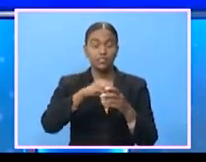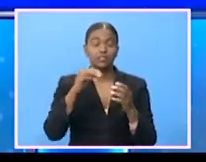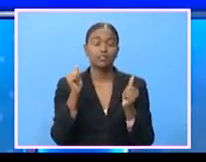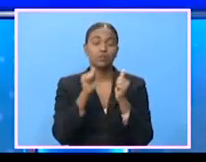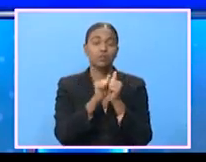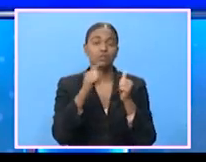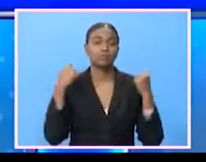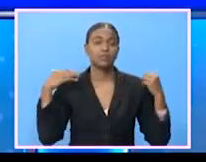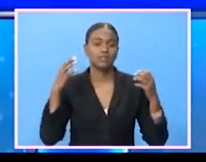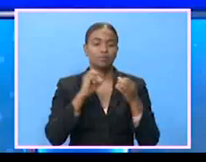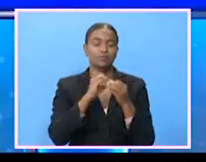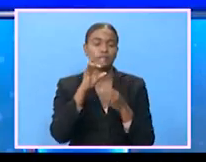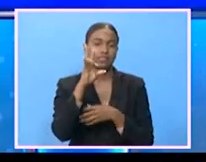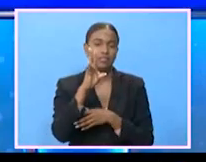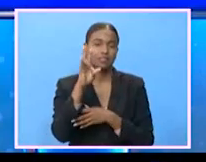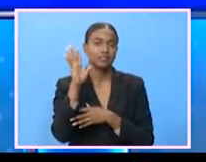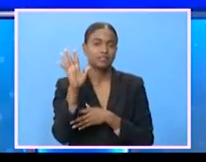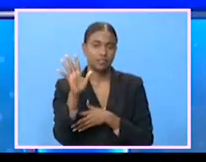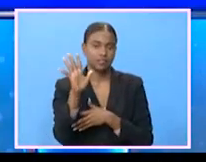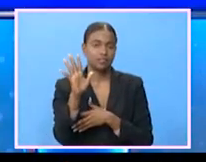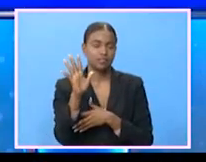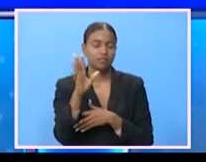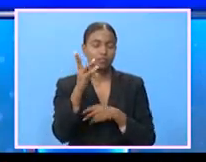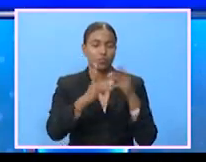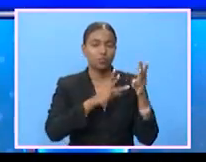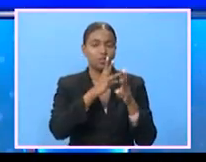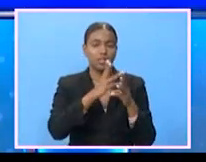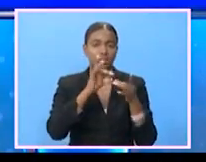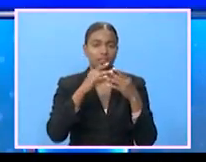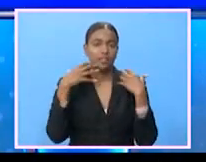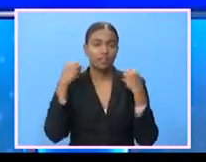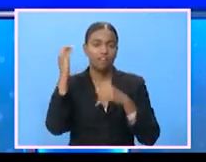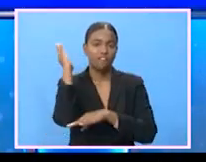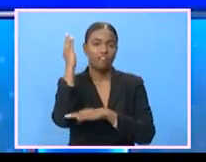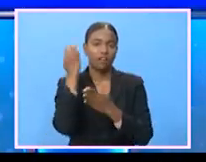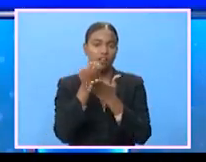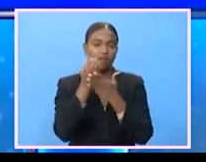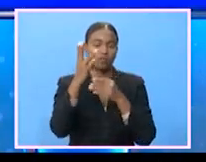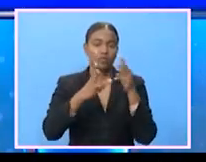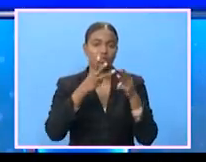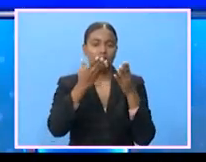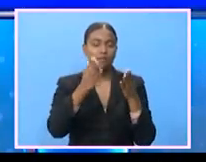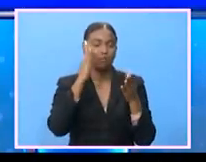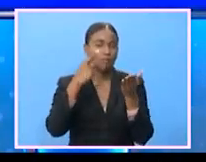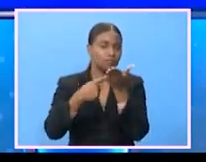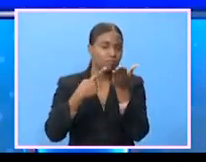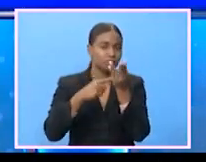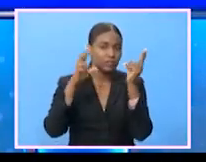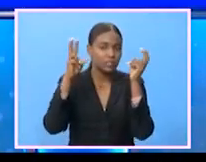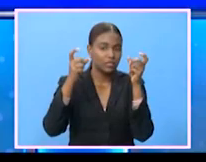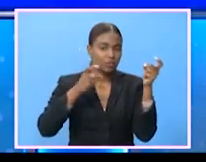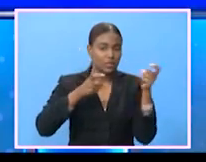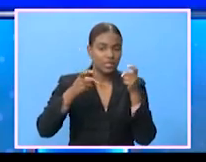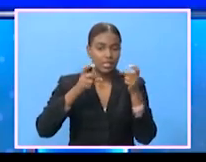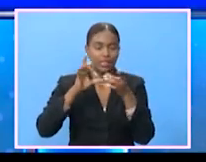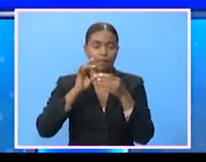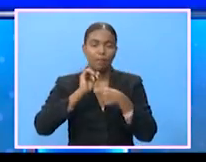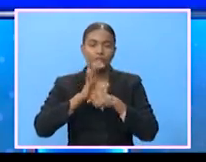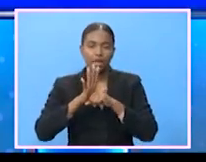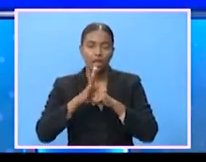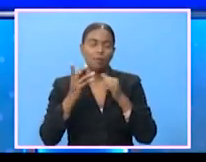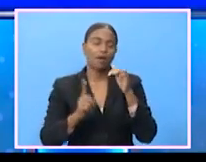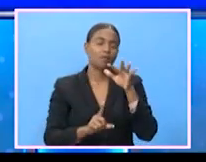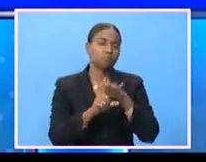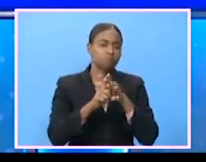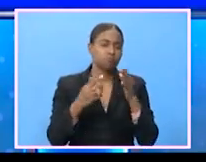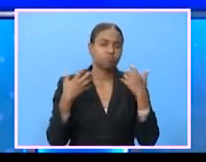la Asamblea número 75 Mundial de la Salud y el Foro Económico Mundial. Allí hablará pues del manejo pospandemia del